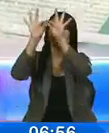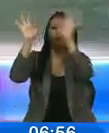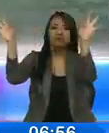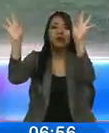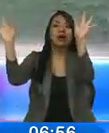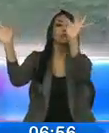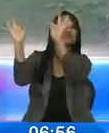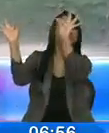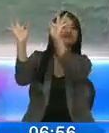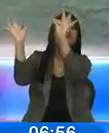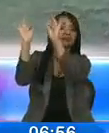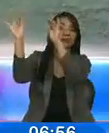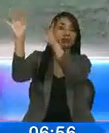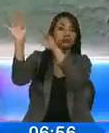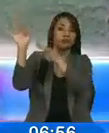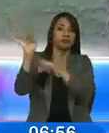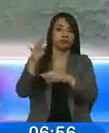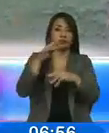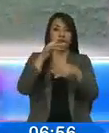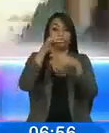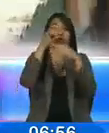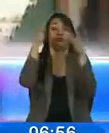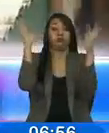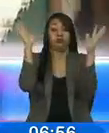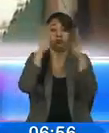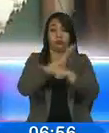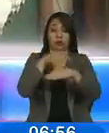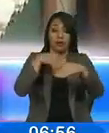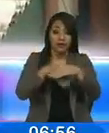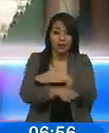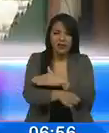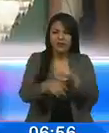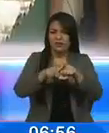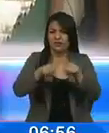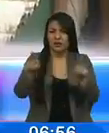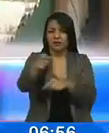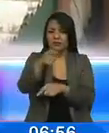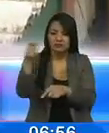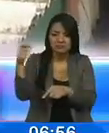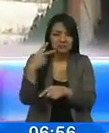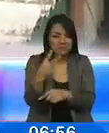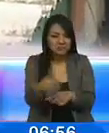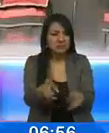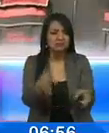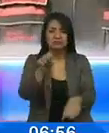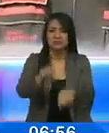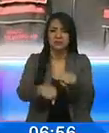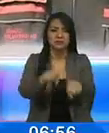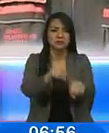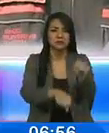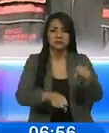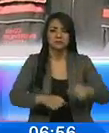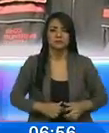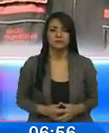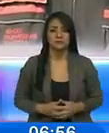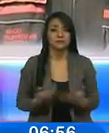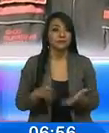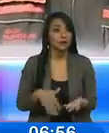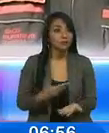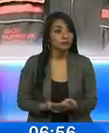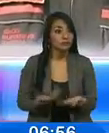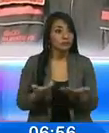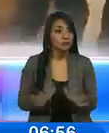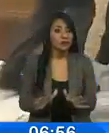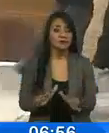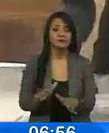cortocircuito. Los bomberos indicaron que en el interior varios electrodomésticos quedaron inservibles. Desde el momento de nuestra llegada se encontraban sin